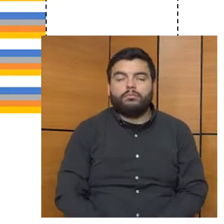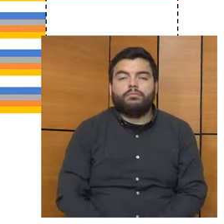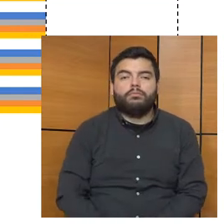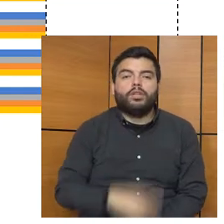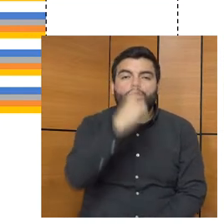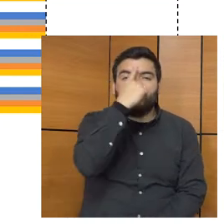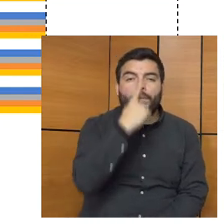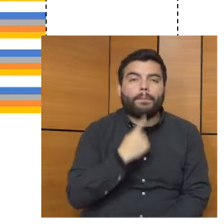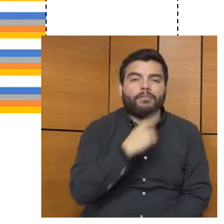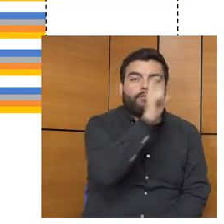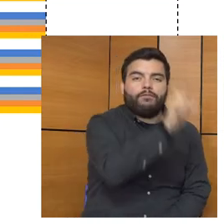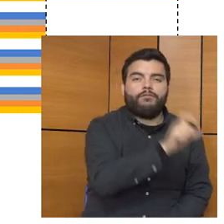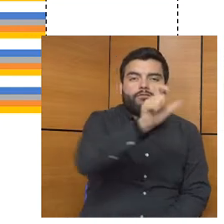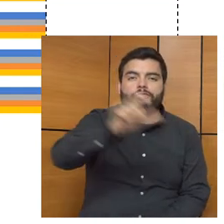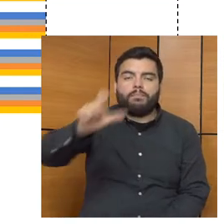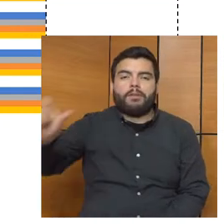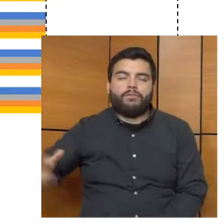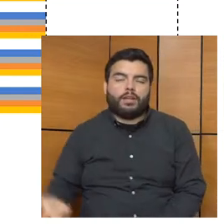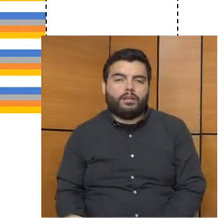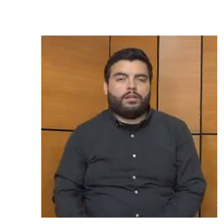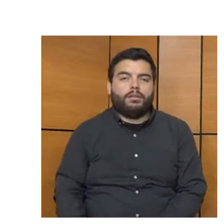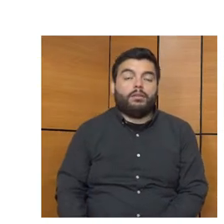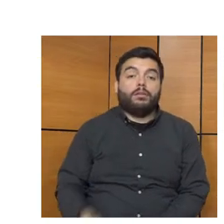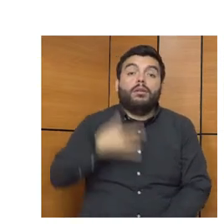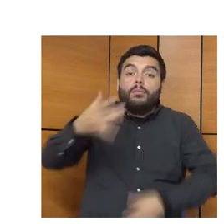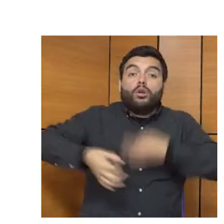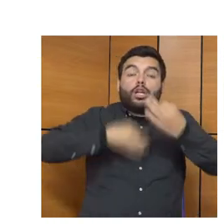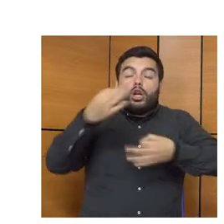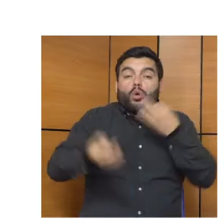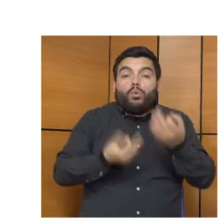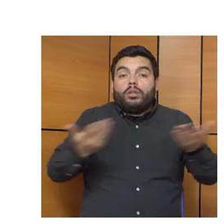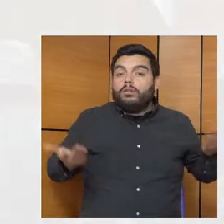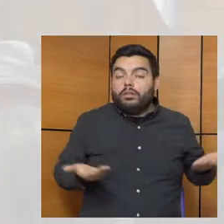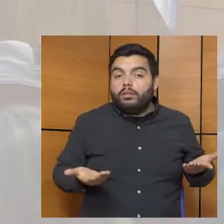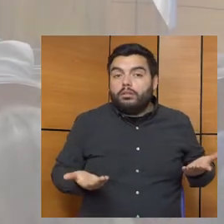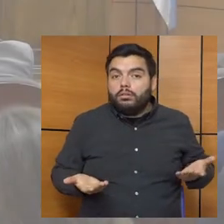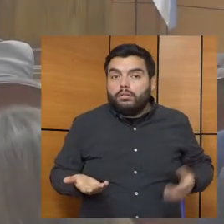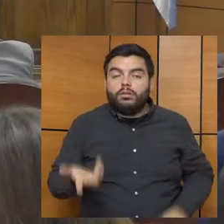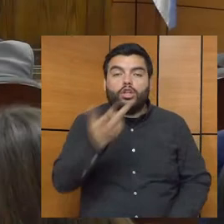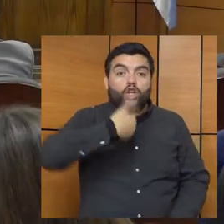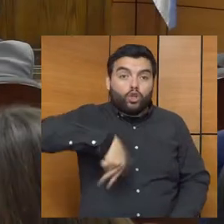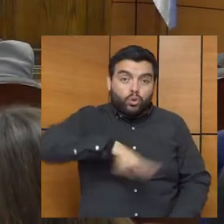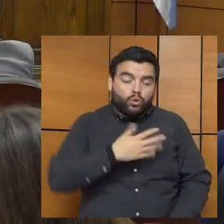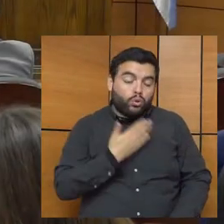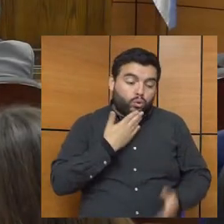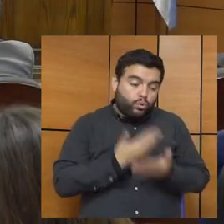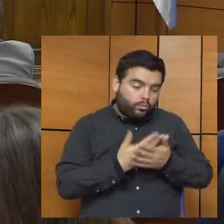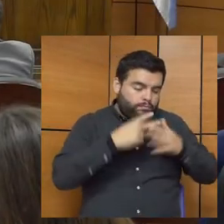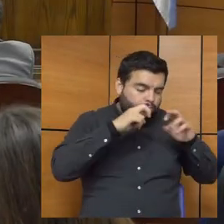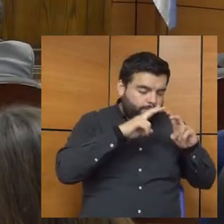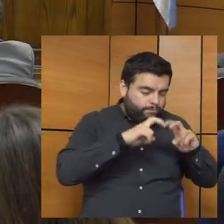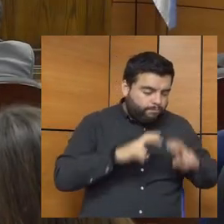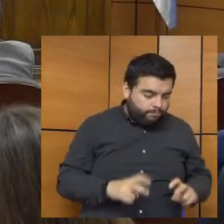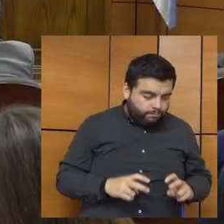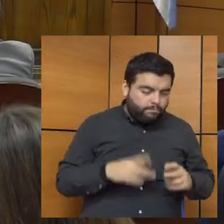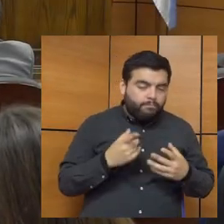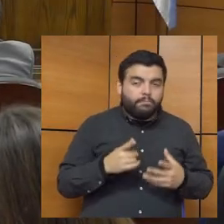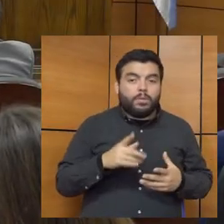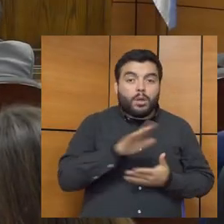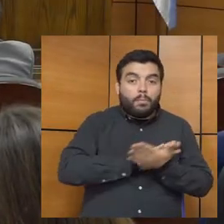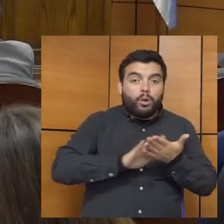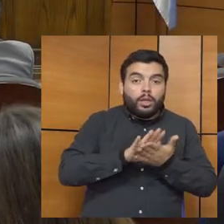perfiles. ¿Por qué les cuento esto? Les cuento esto porque nosotros cuando hicimos el análisis, o colocamos unos algoritmos de ciencia de